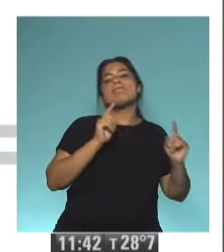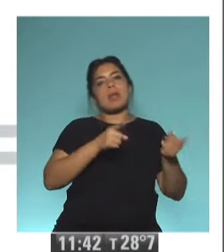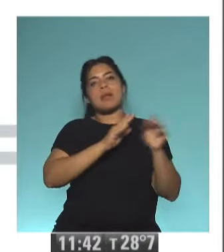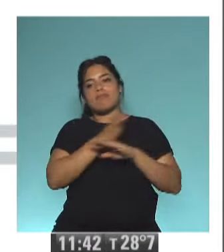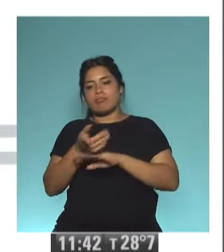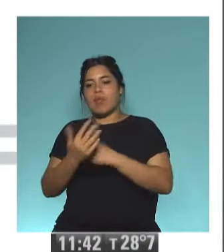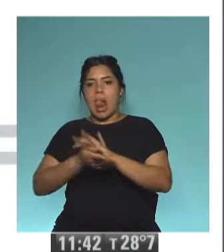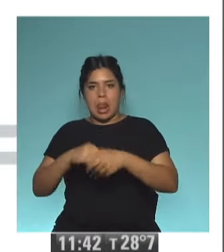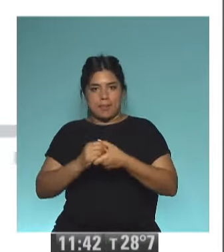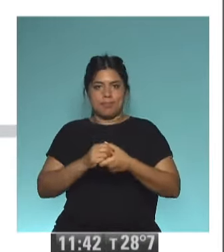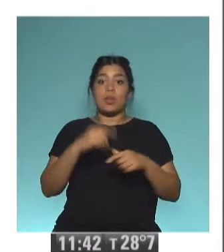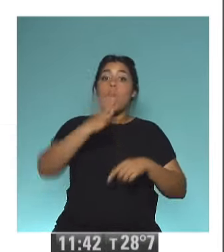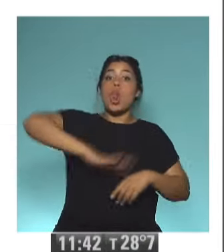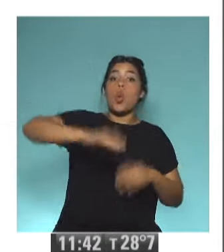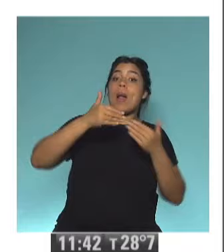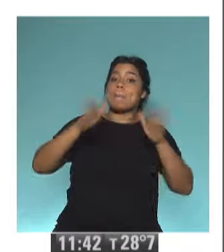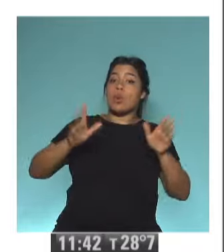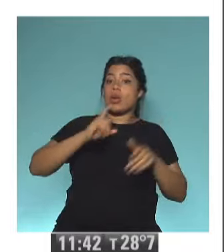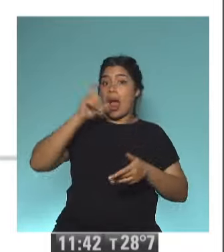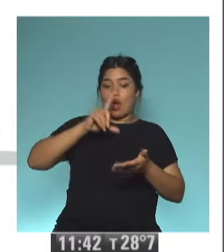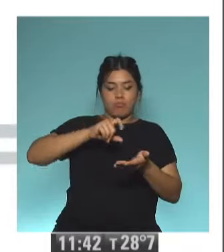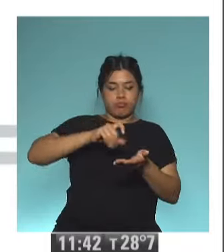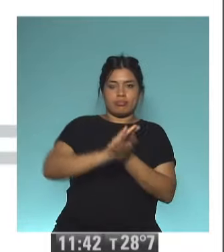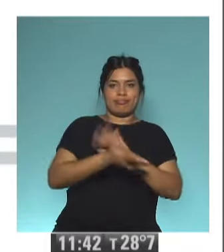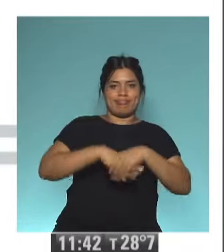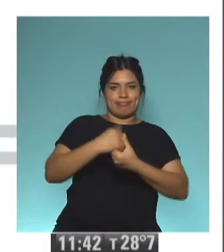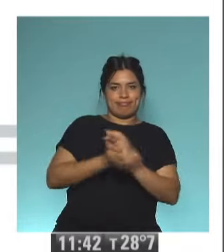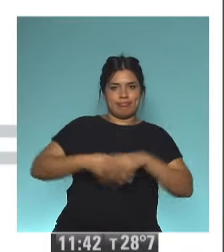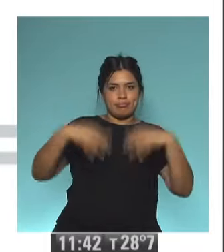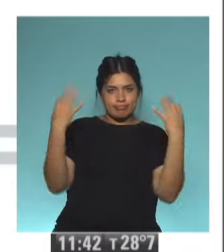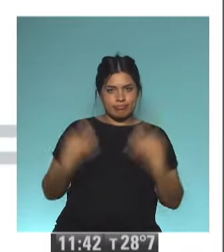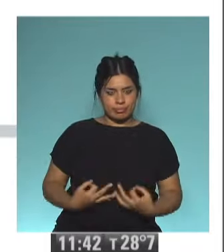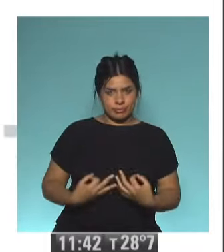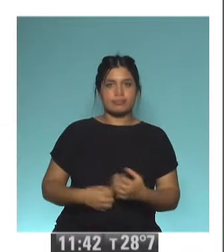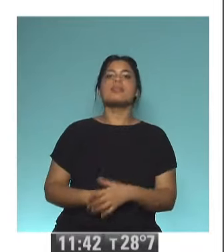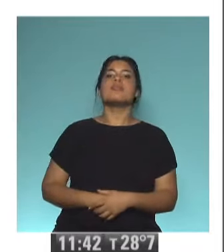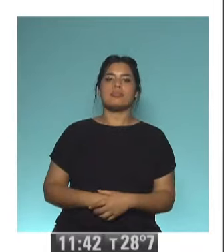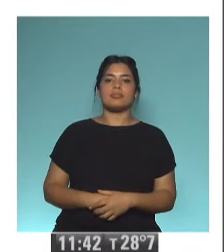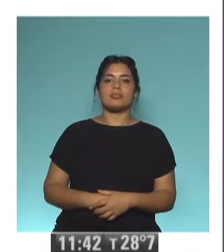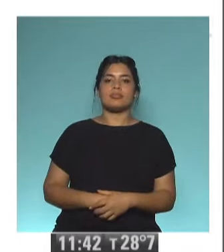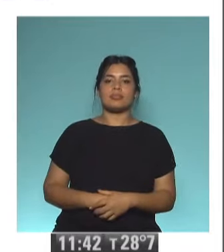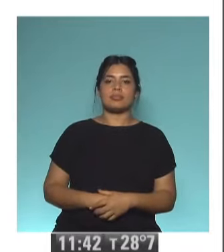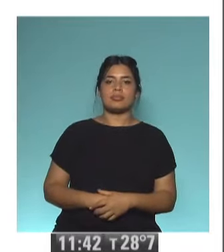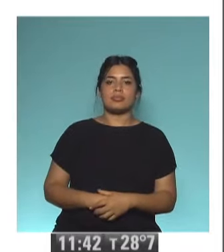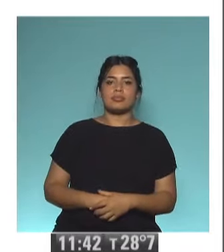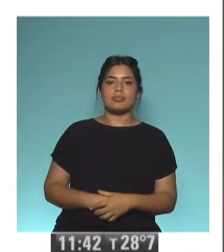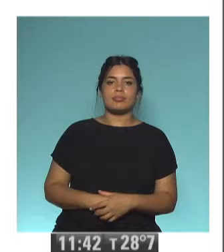lugares públicos, usa alcohol en gel para limpiarte las manos luego de tocar superficies u objetos.